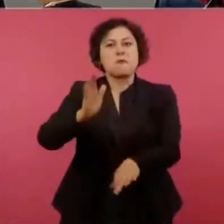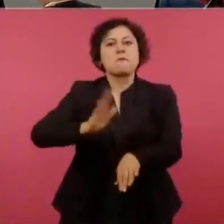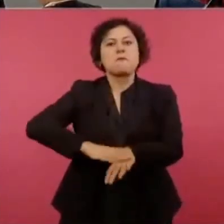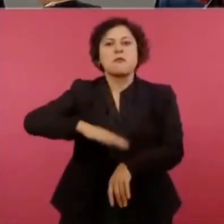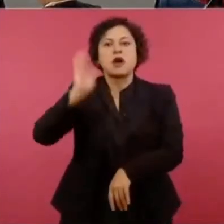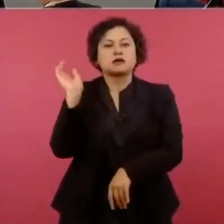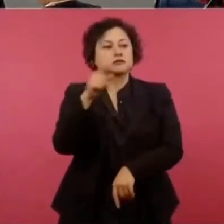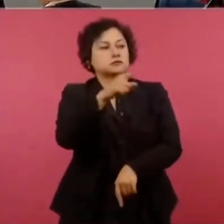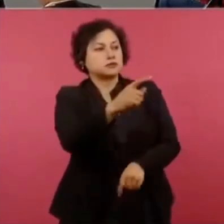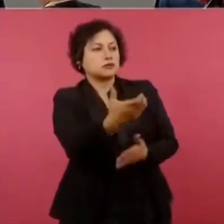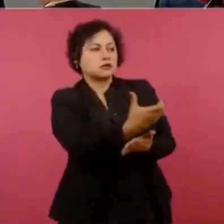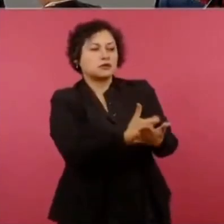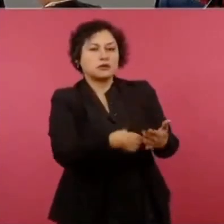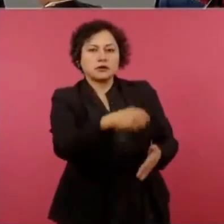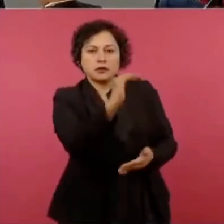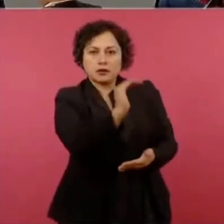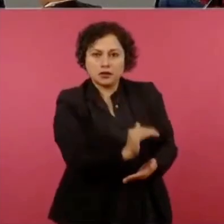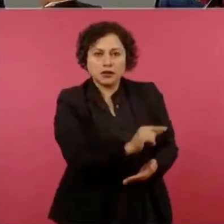Y resultaba